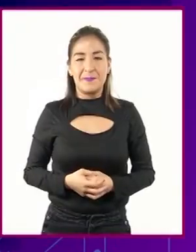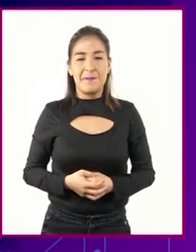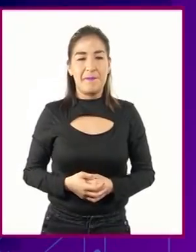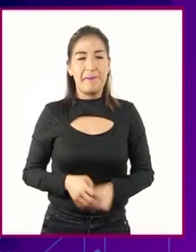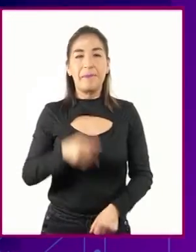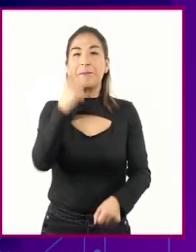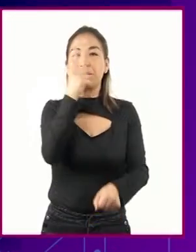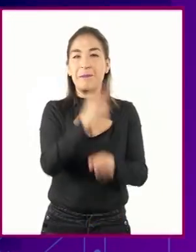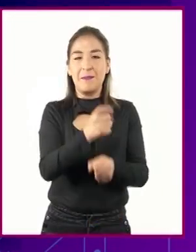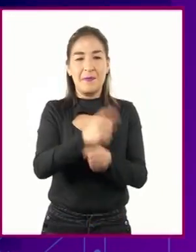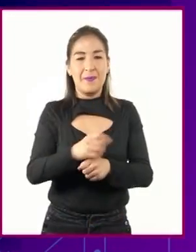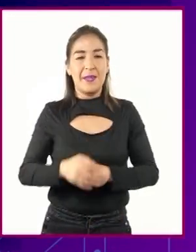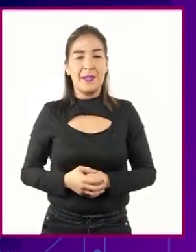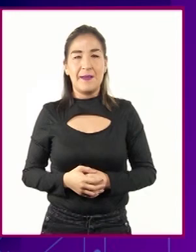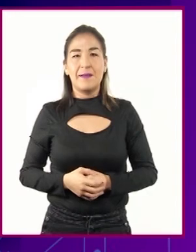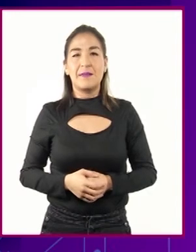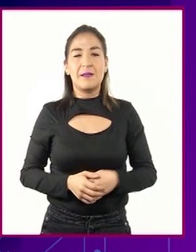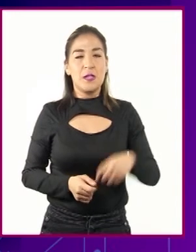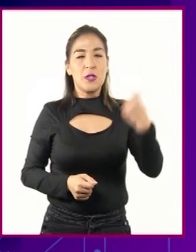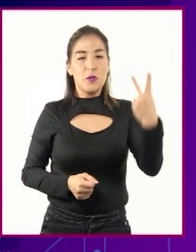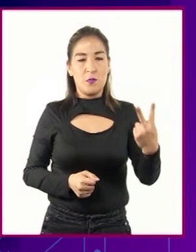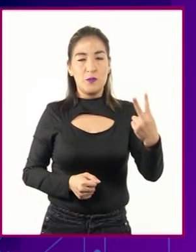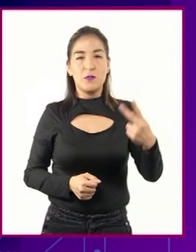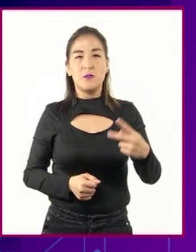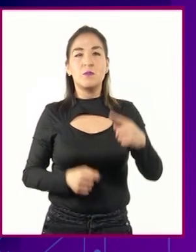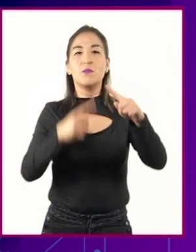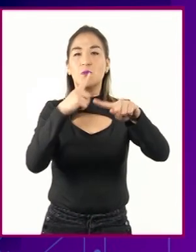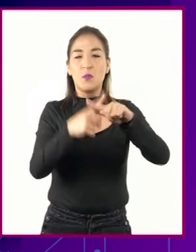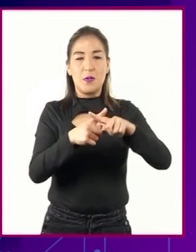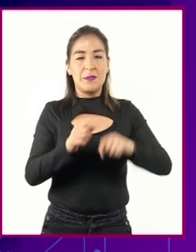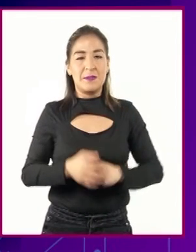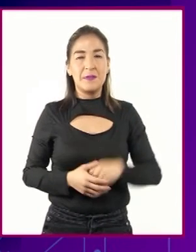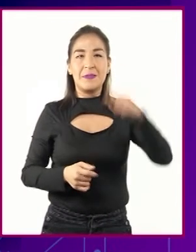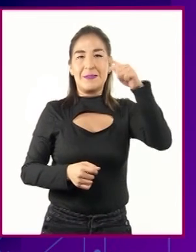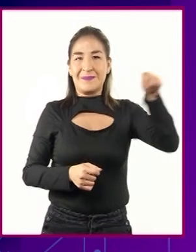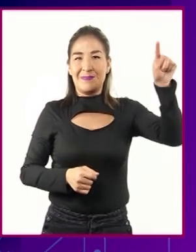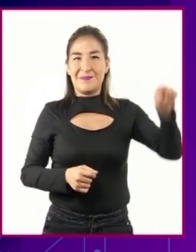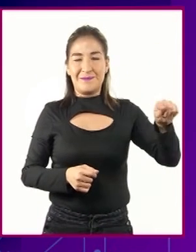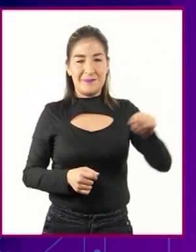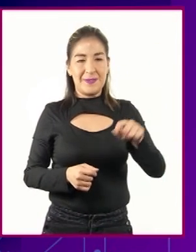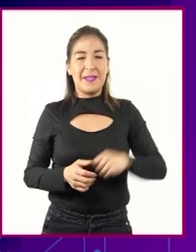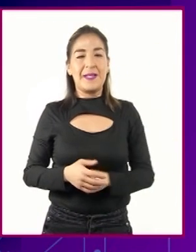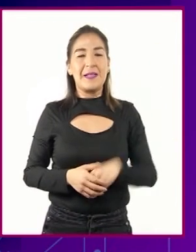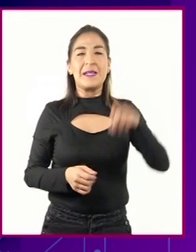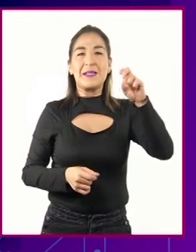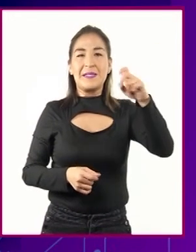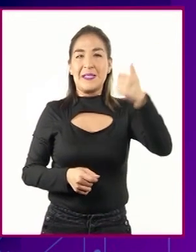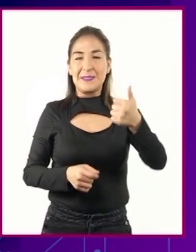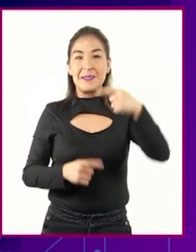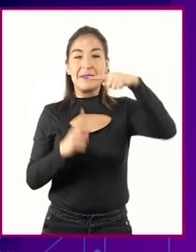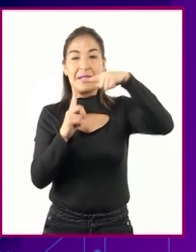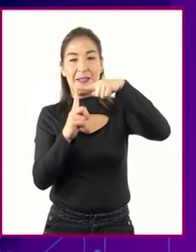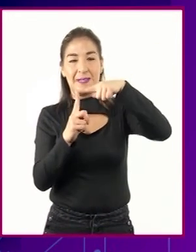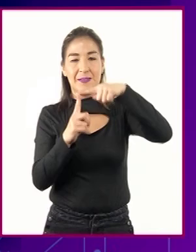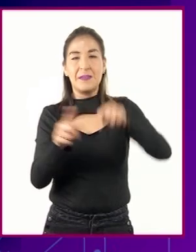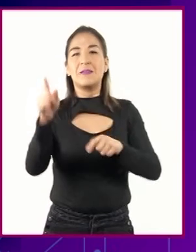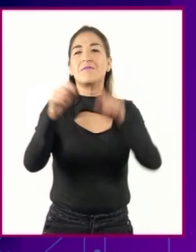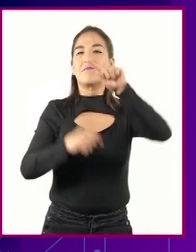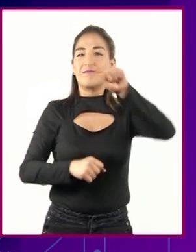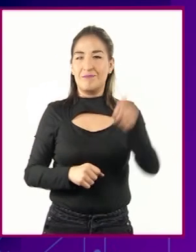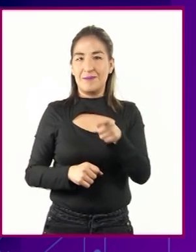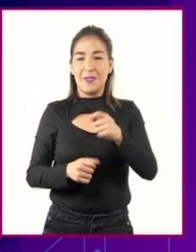En primer lugar, tienen la operación 2 por, abre corchete, 36 entre, se abre un